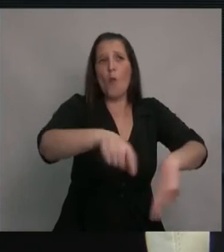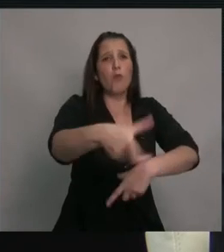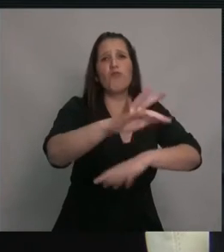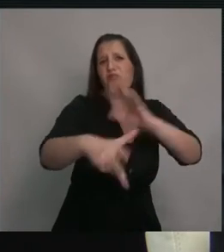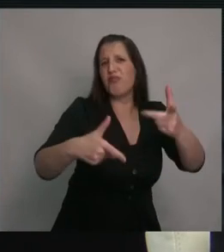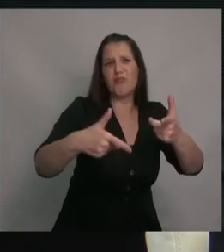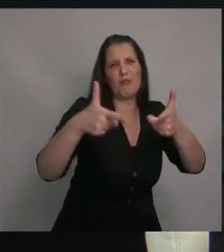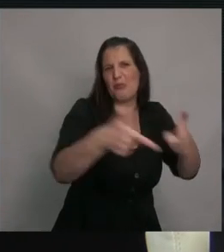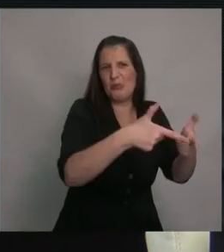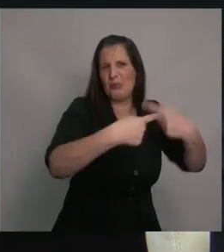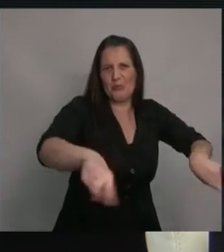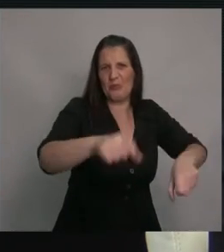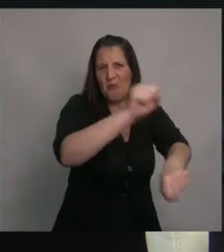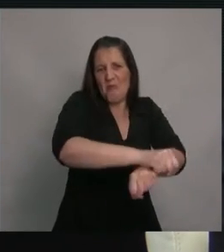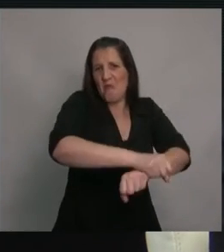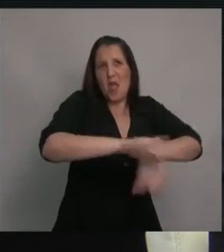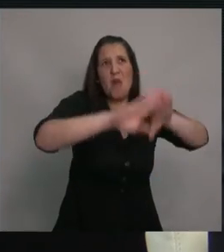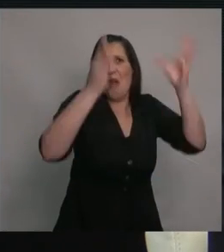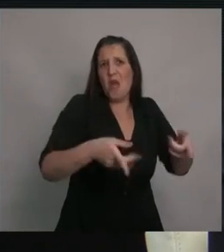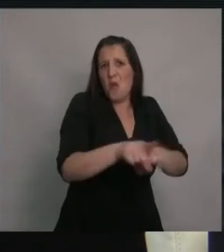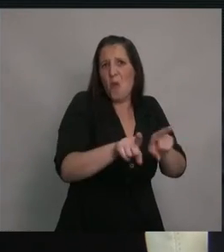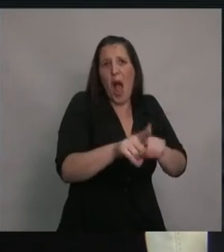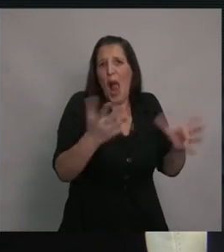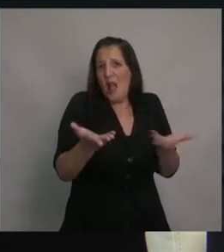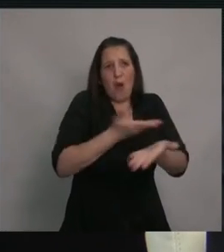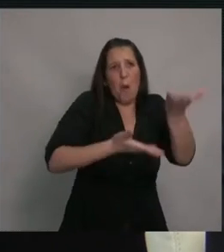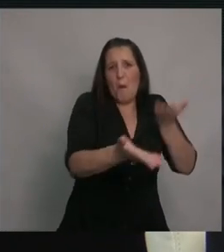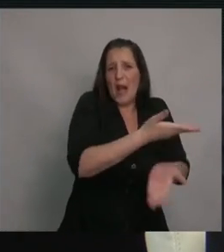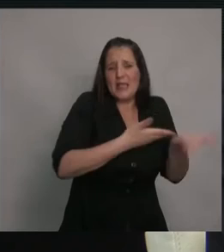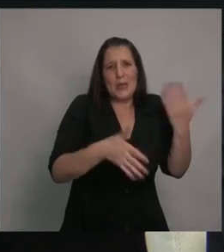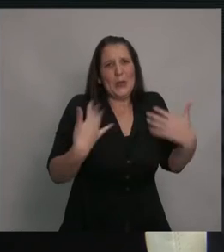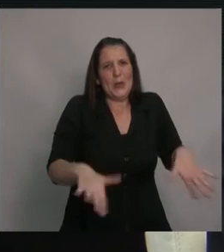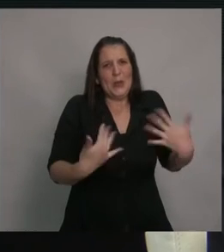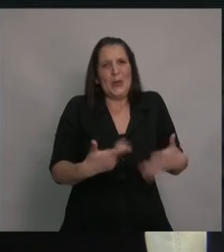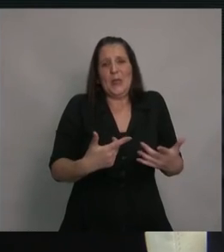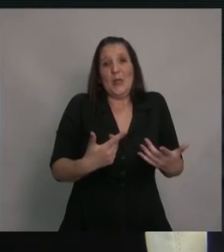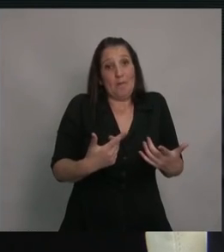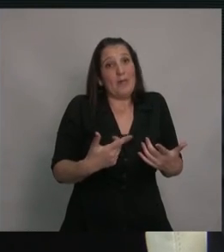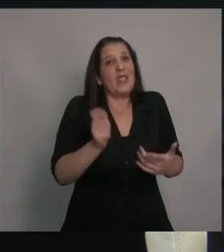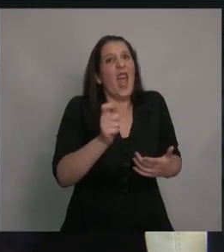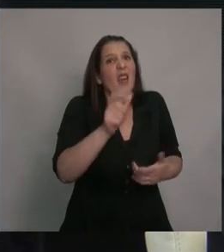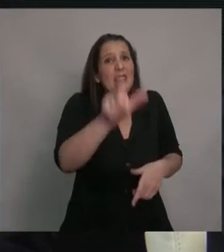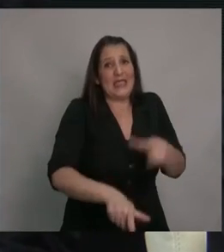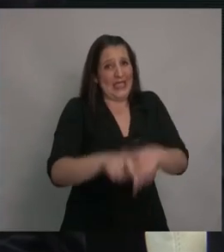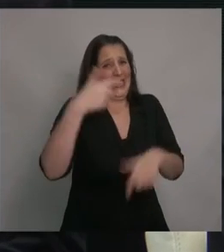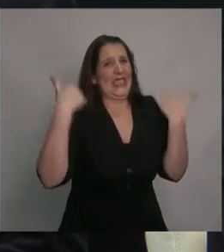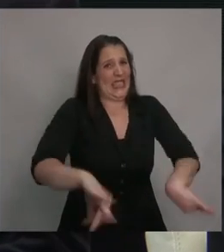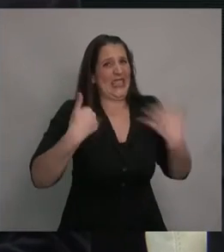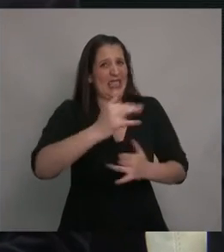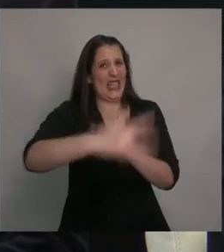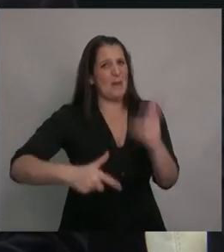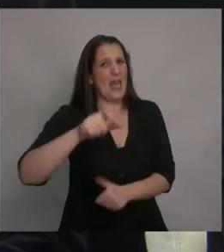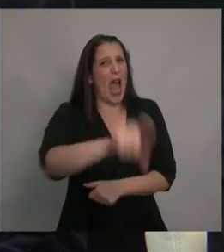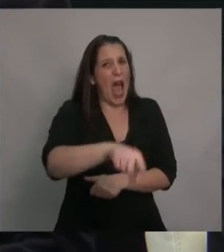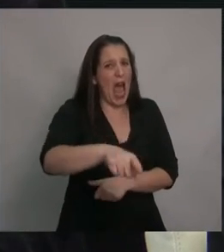y todo tipo de facilidades allí, entre comillas, con los principales o los peores criminales de ese